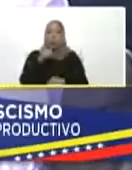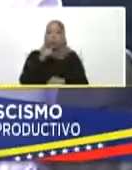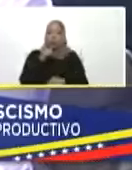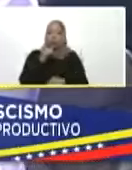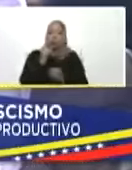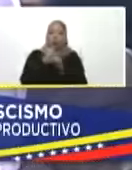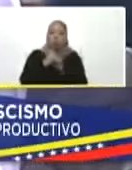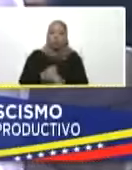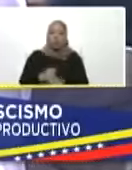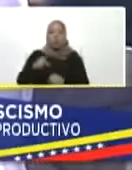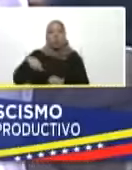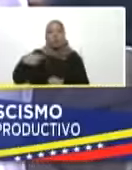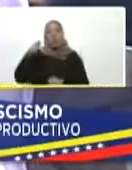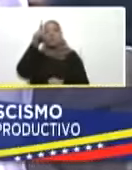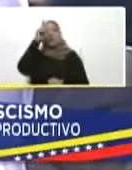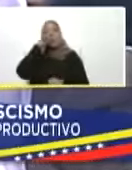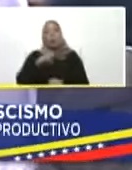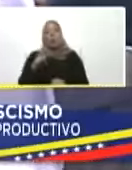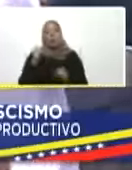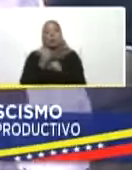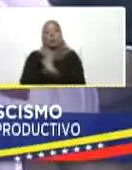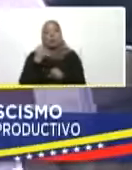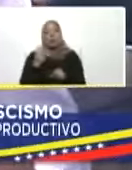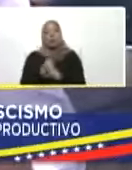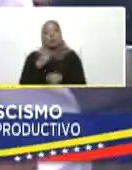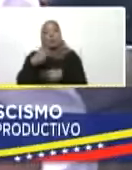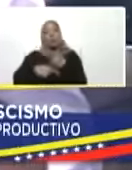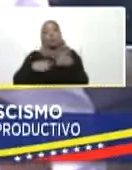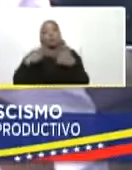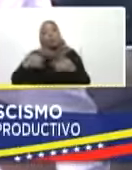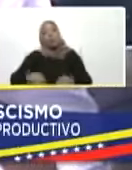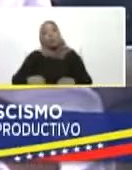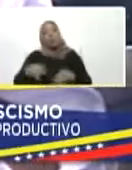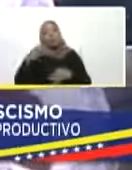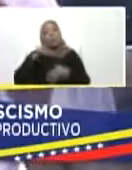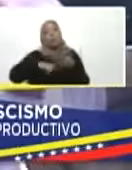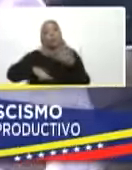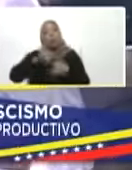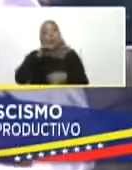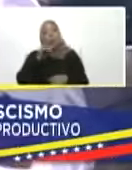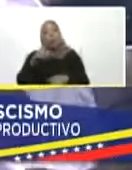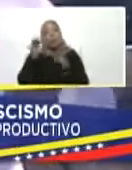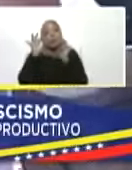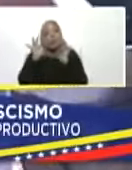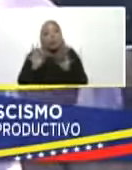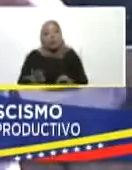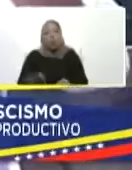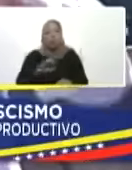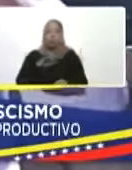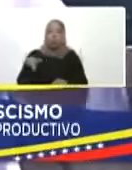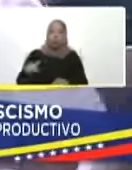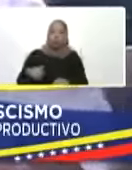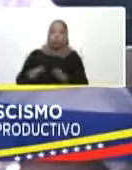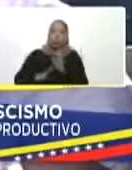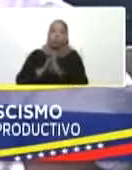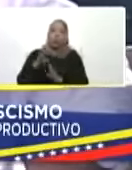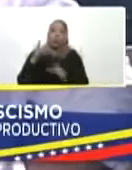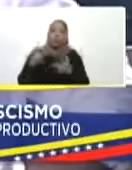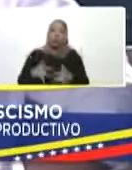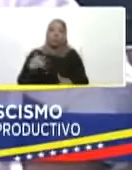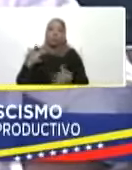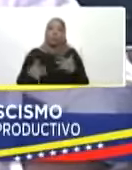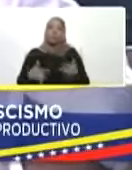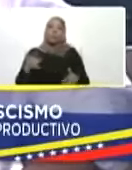en las próximas décadas con la serenidad, con la seguridad de que le cumplimos al tiempo histórico que nos